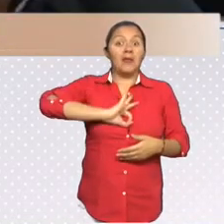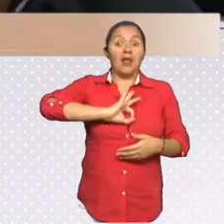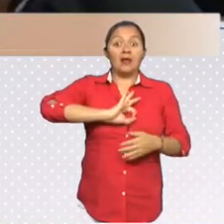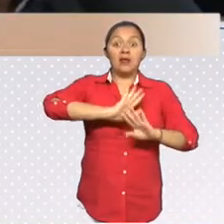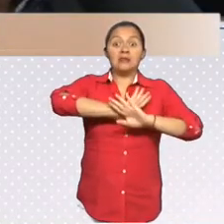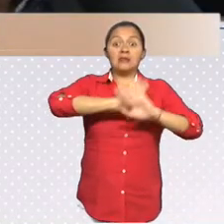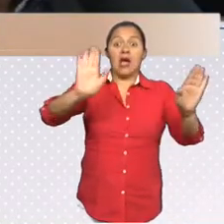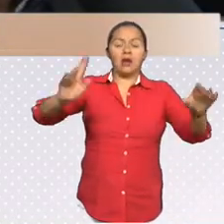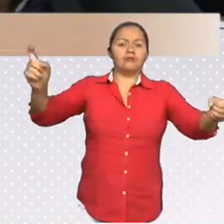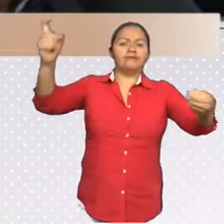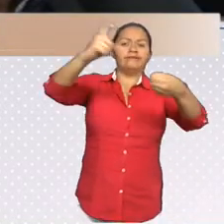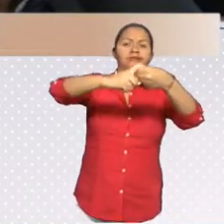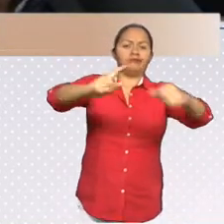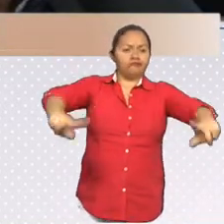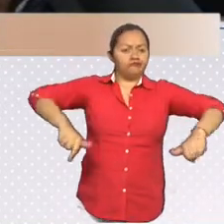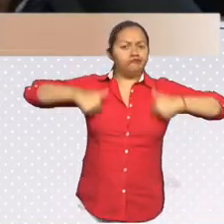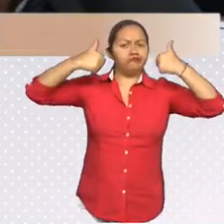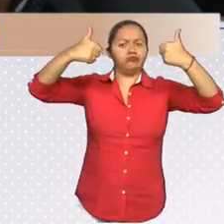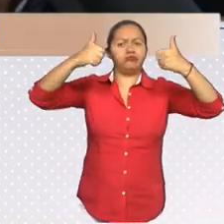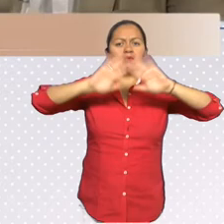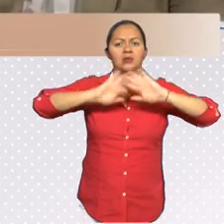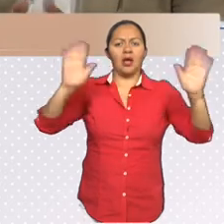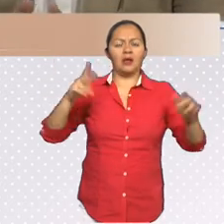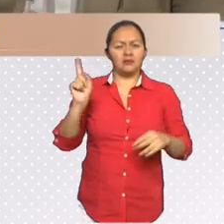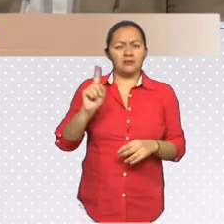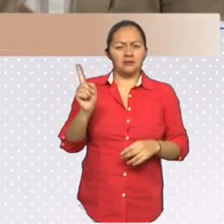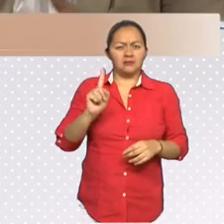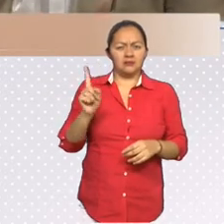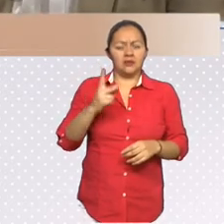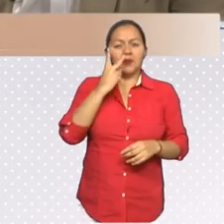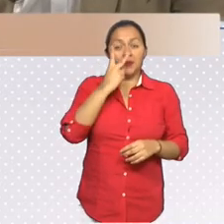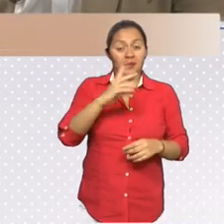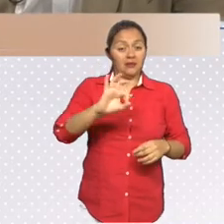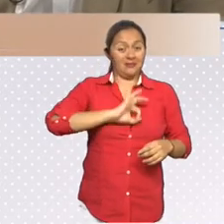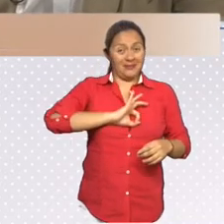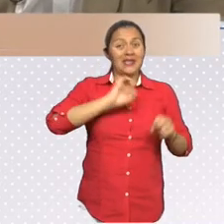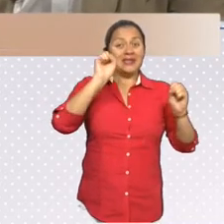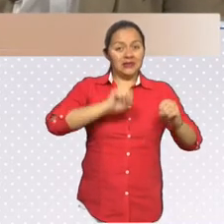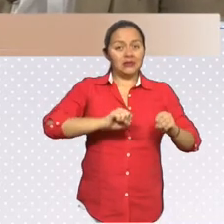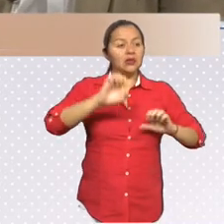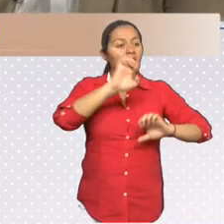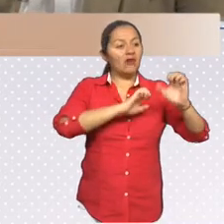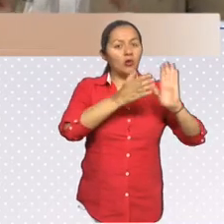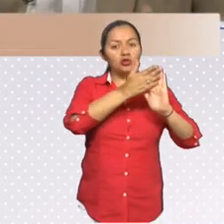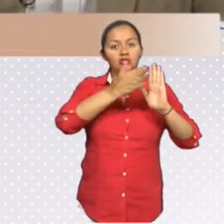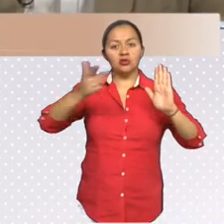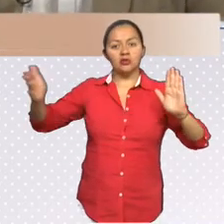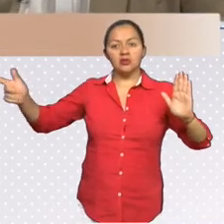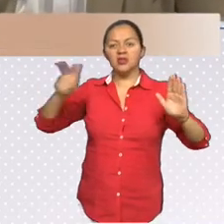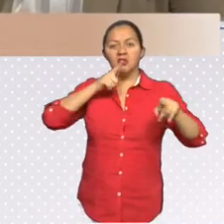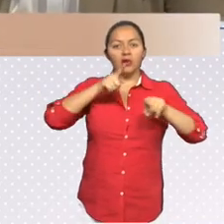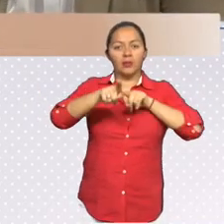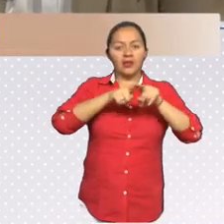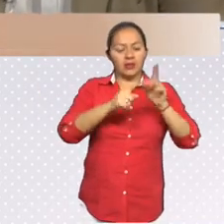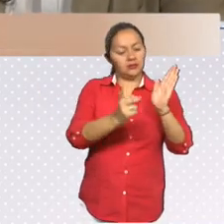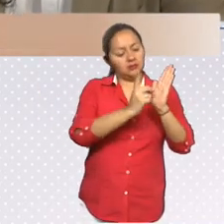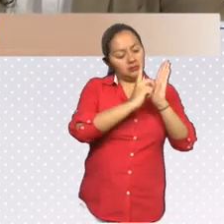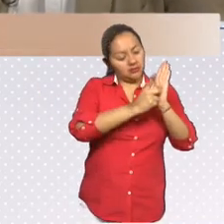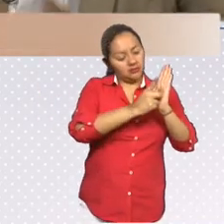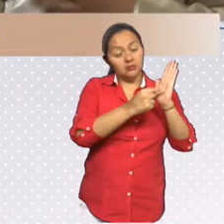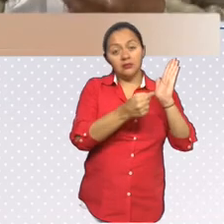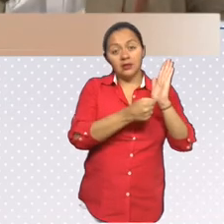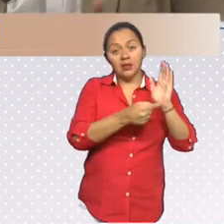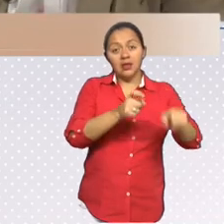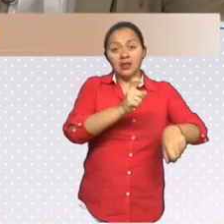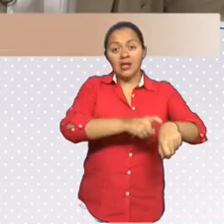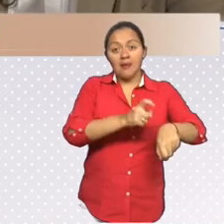que ya está en el alto nivel. Entonces, ganó una medalla, sí, pero hay que evaluar cuáles fueron los competidores. Hay que evaluar la marca. El contexto. Uh-huh. Por supuesto,